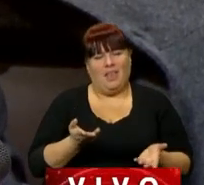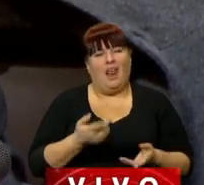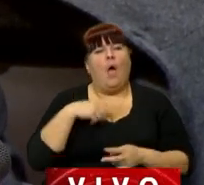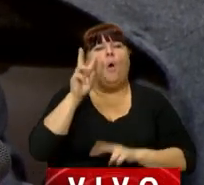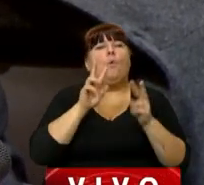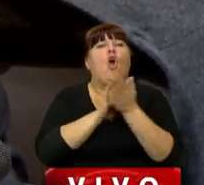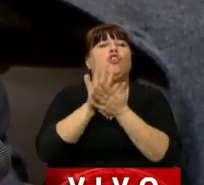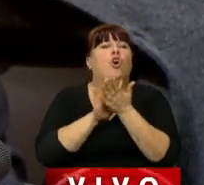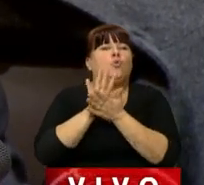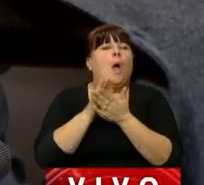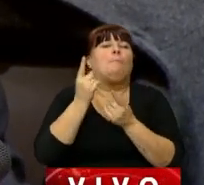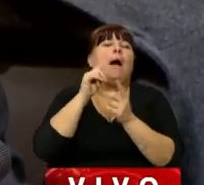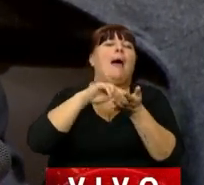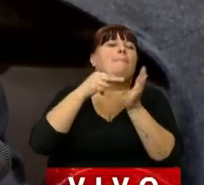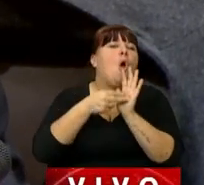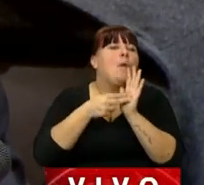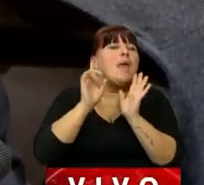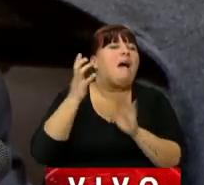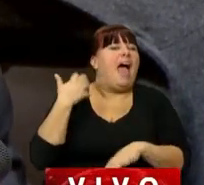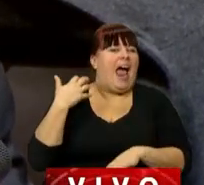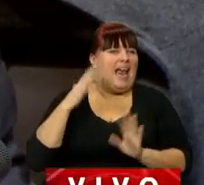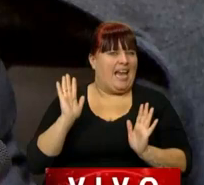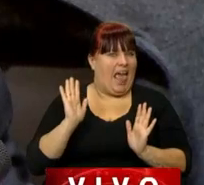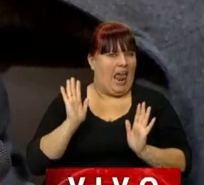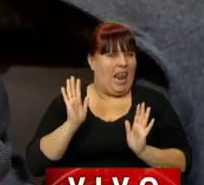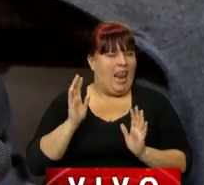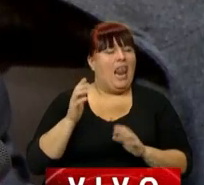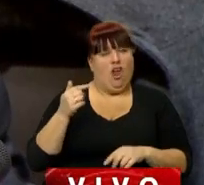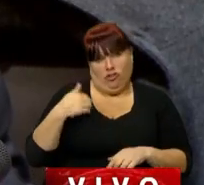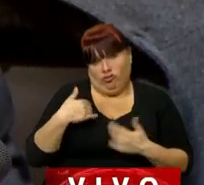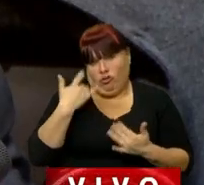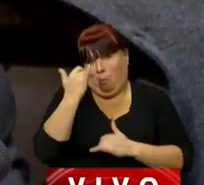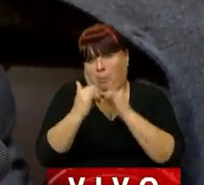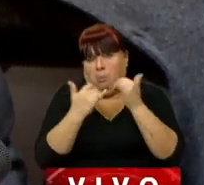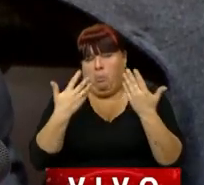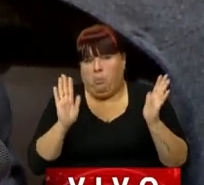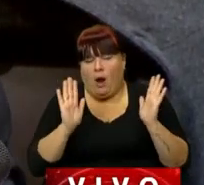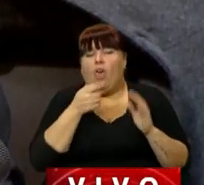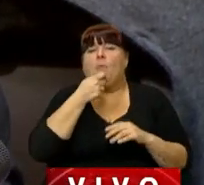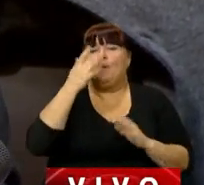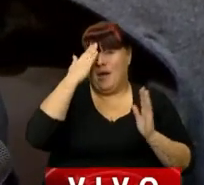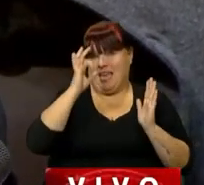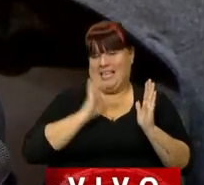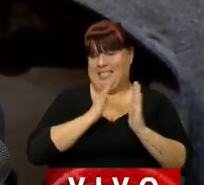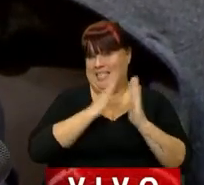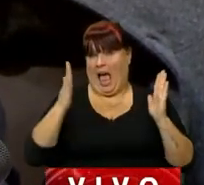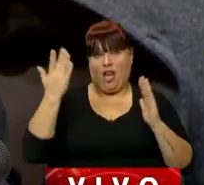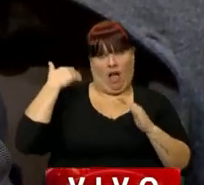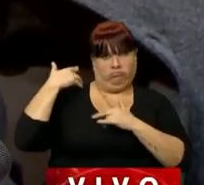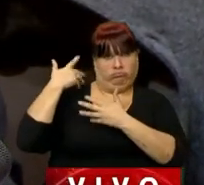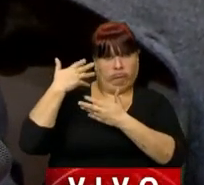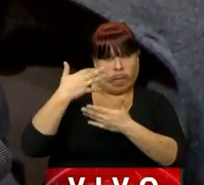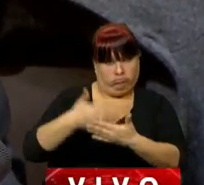buscando soluciones particulares para un problema que es general. Porque yo bien podría decirles que en estos 15 años que han